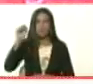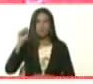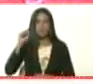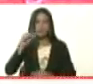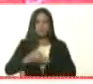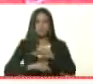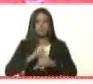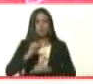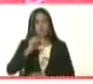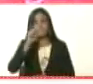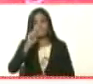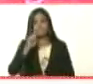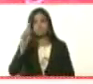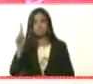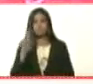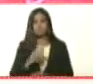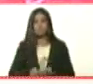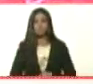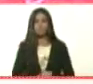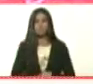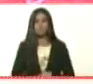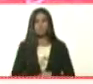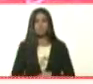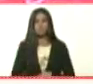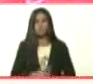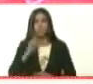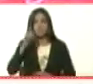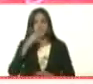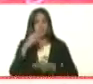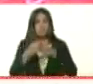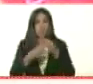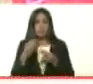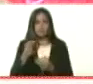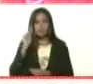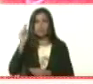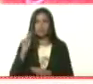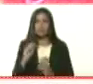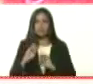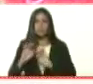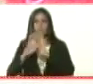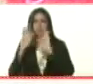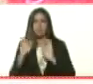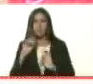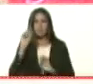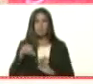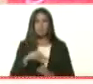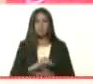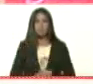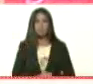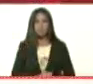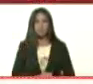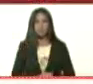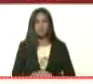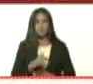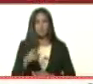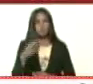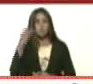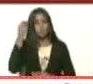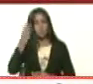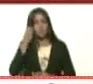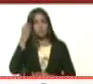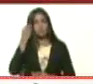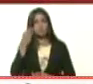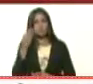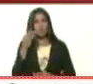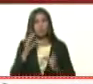XXI. Y de ahí se derivan un conjunto de tareas que ustedes han pensado en sus mesas